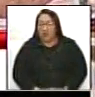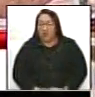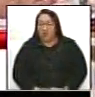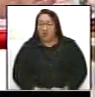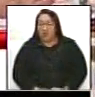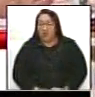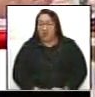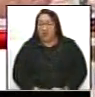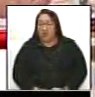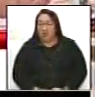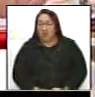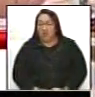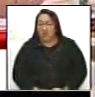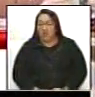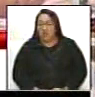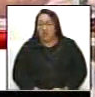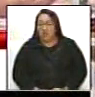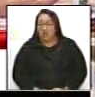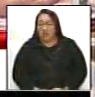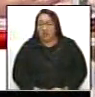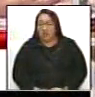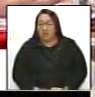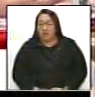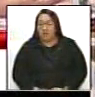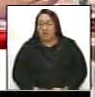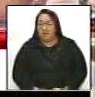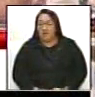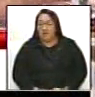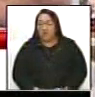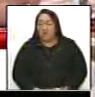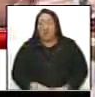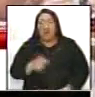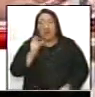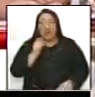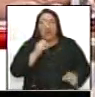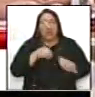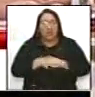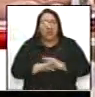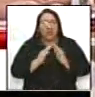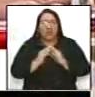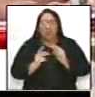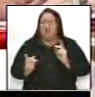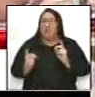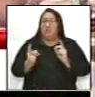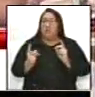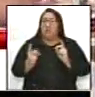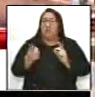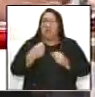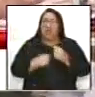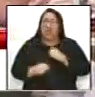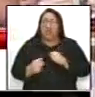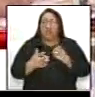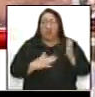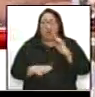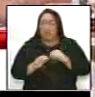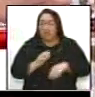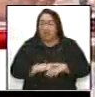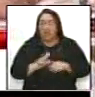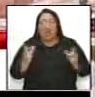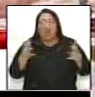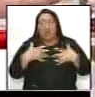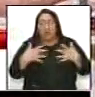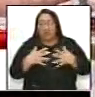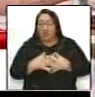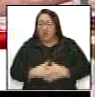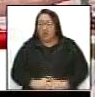silencio. Está siendo acosada por una persona que otro día la encontró dentro de su casa. Ella tiene hijos, está muy preocupada, está asustada.